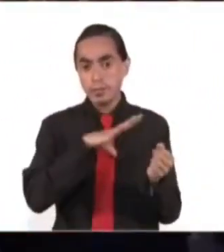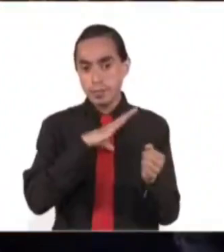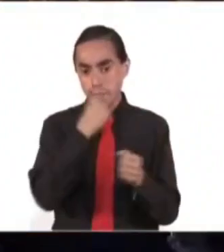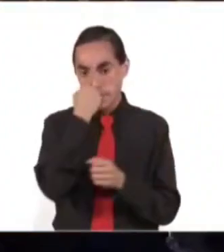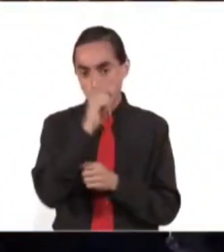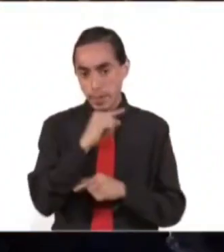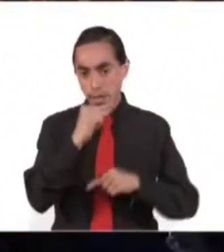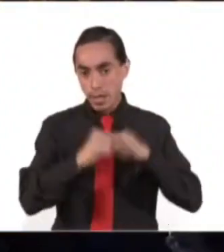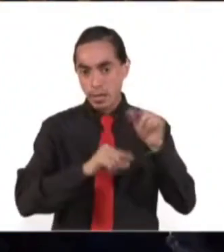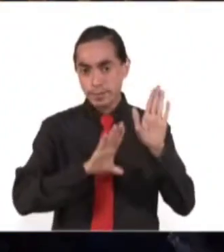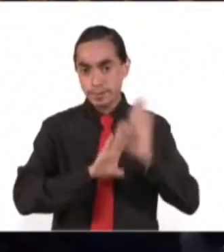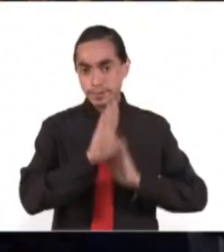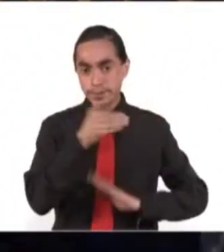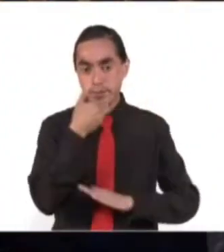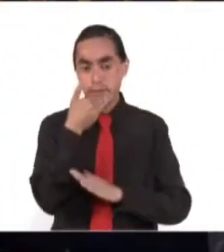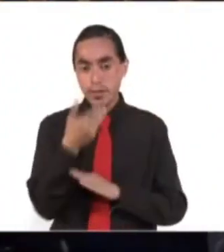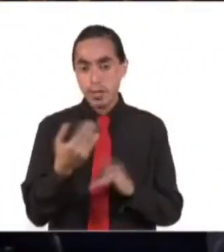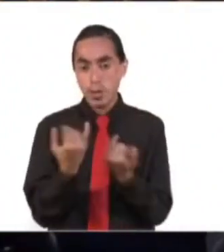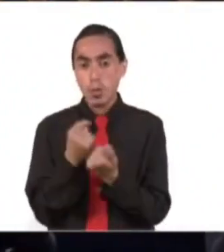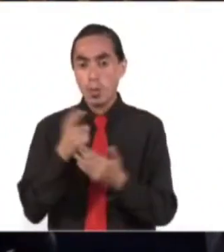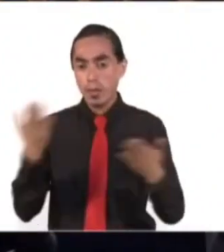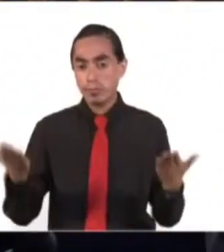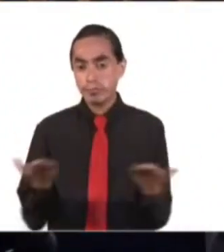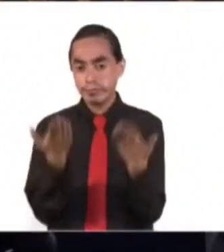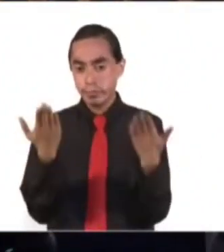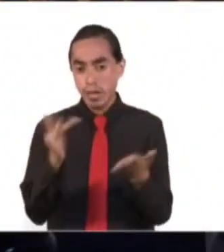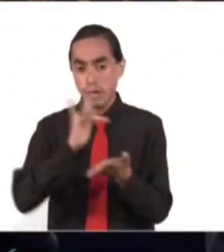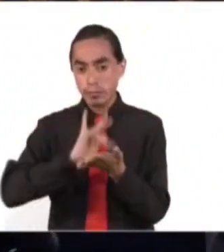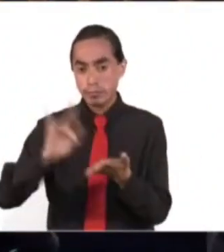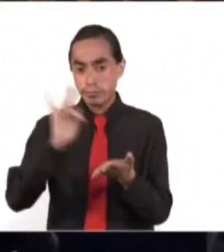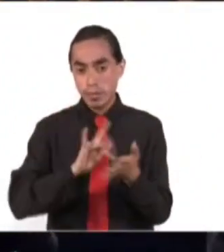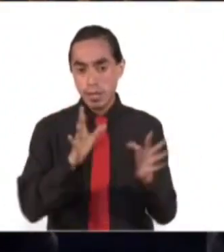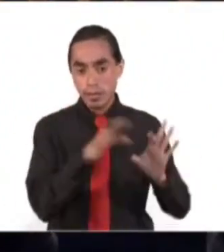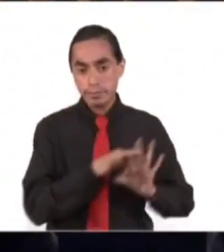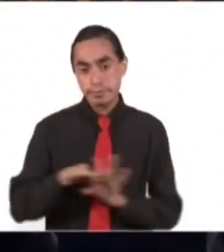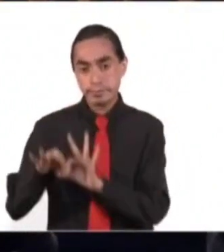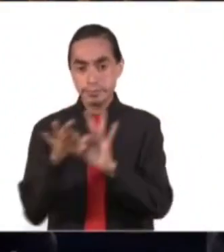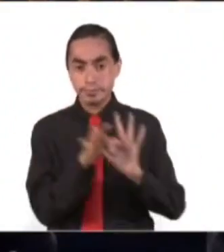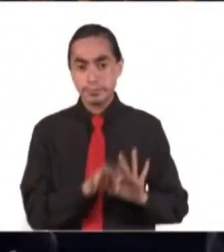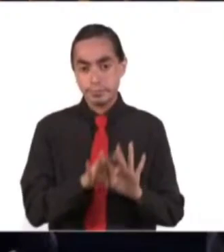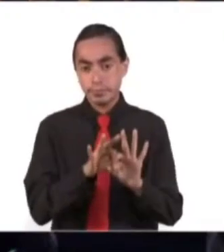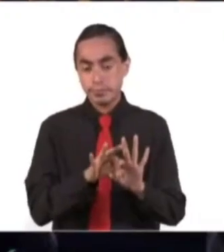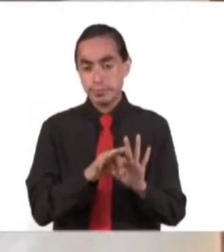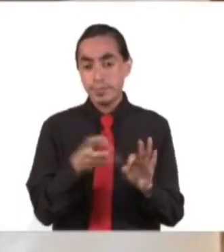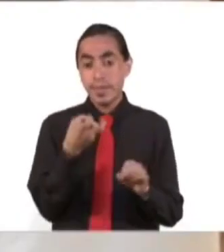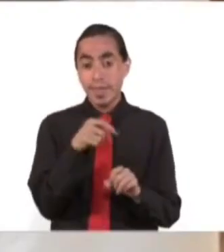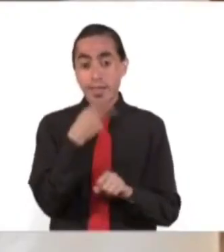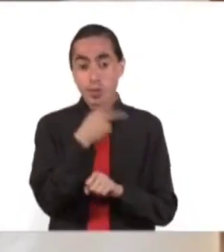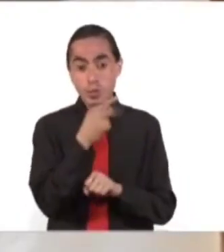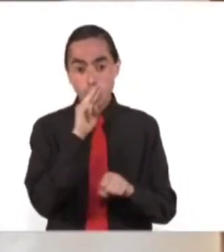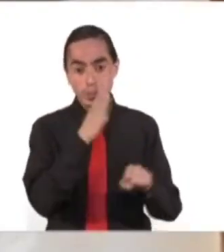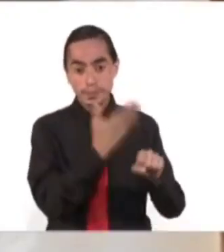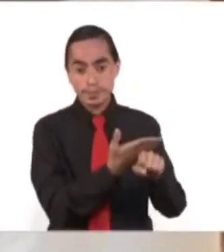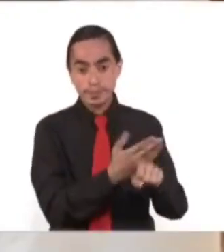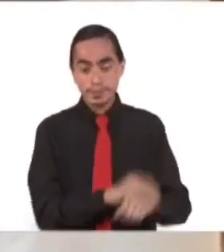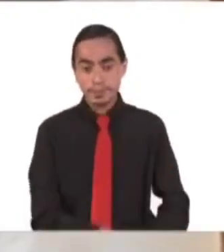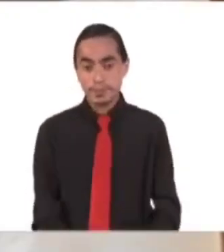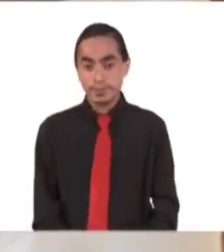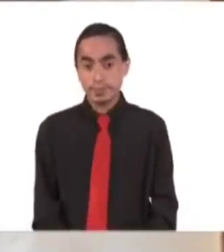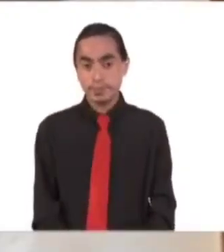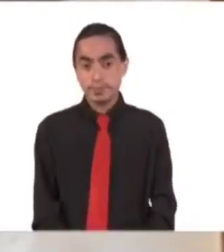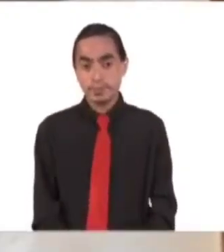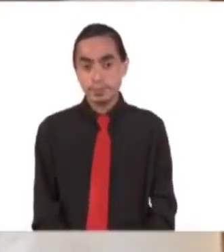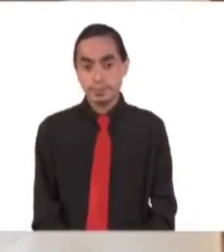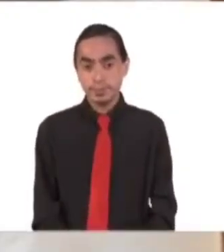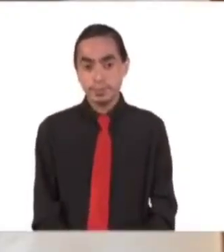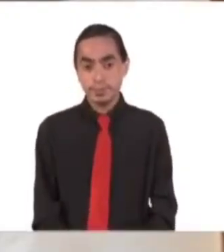desarrollo, así como fomentar su cooperación como parte de sus tareas prioritarias.